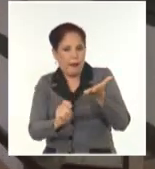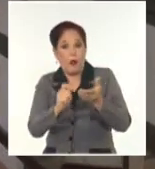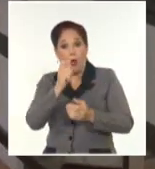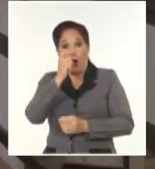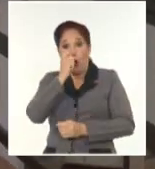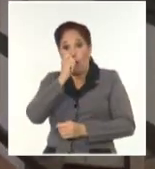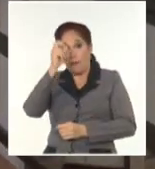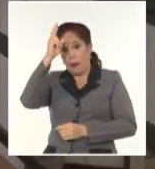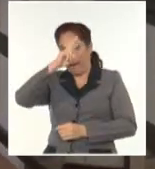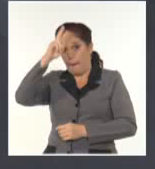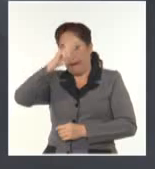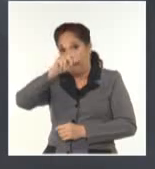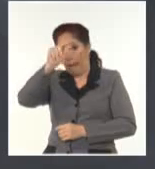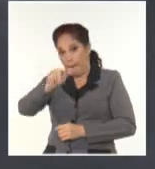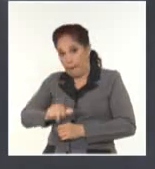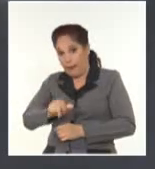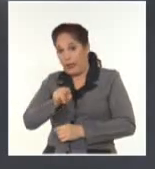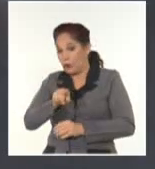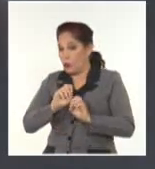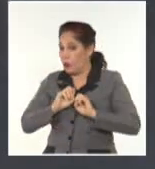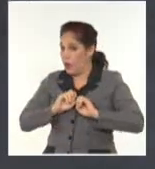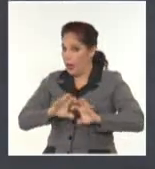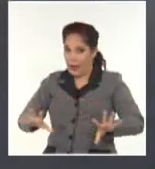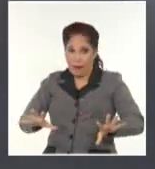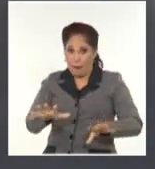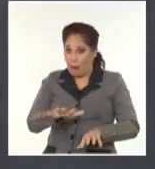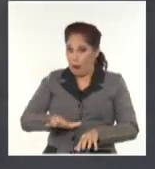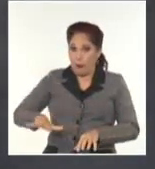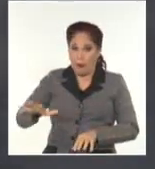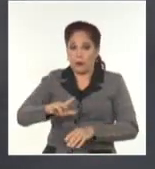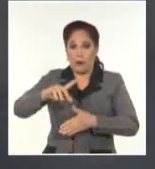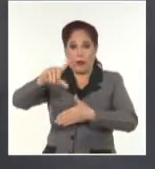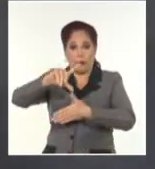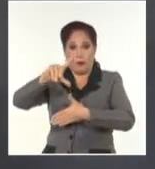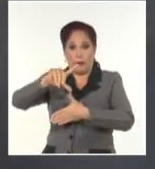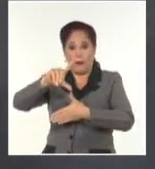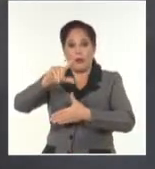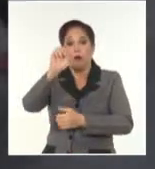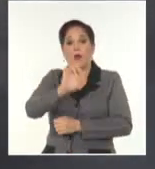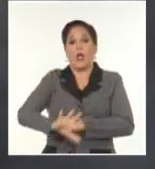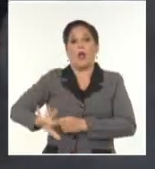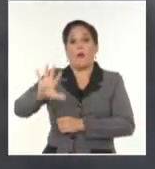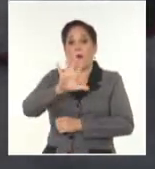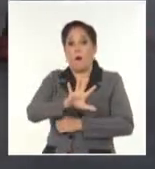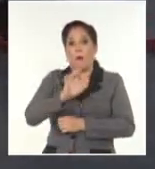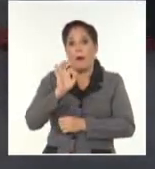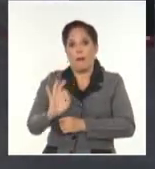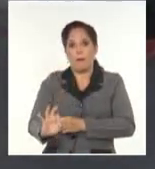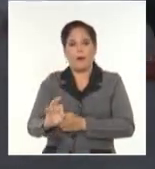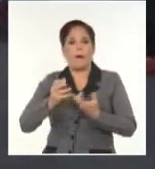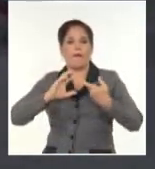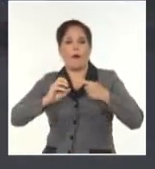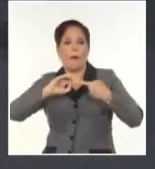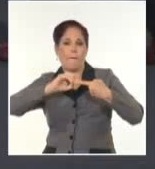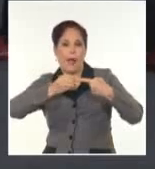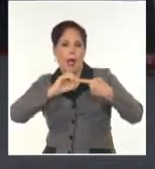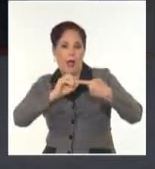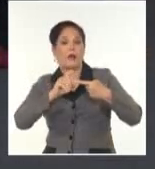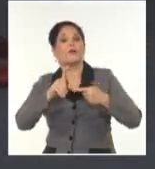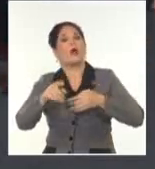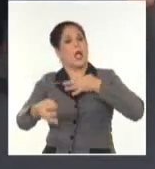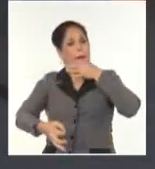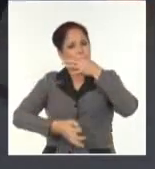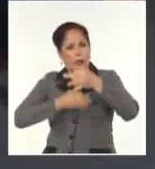Gual, un referente indiscutible en toda Latinoamérica y en Europa sobre nuestro género, pues está dictándonos